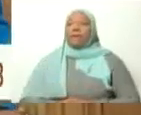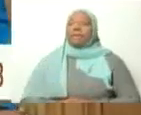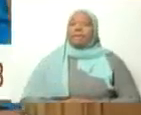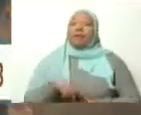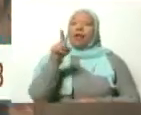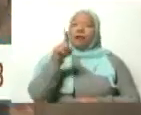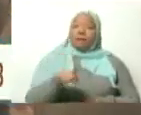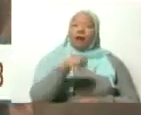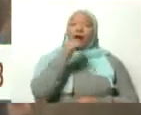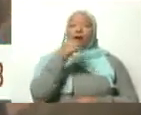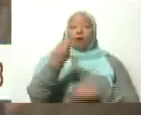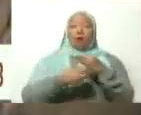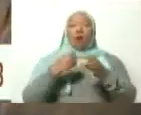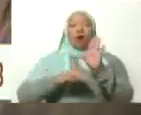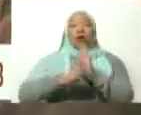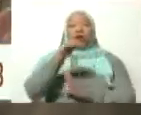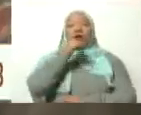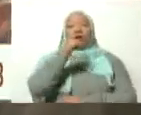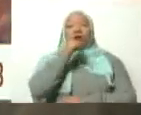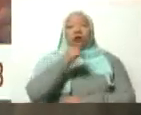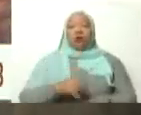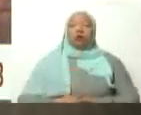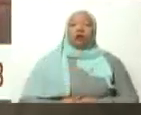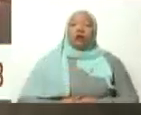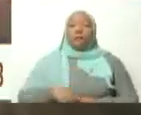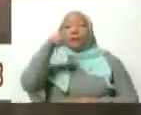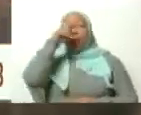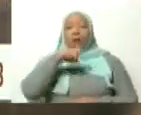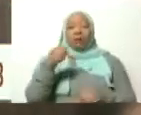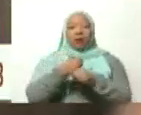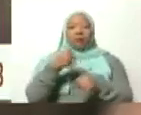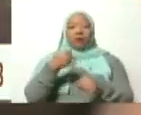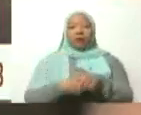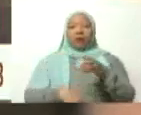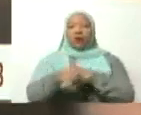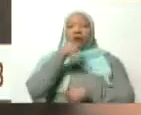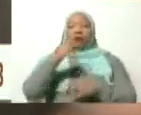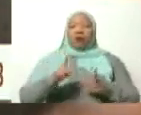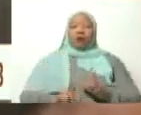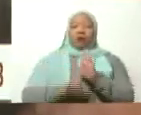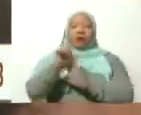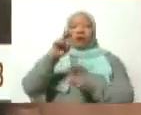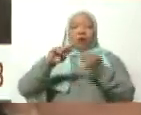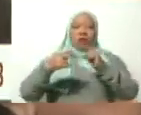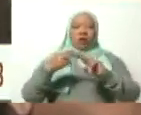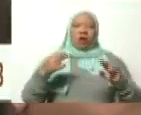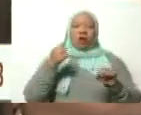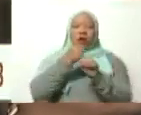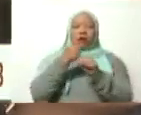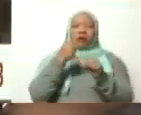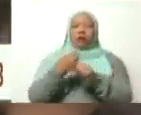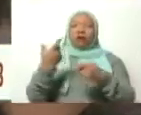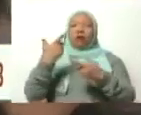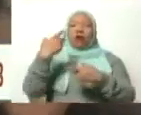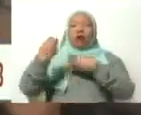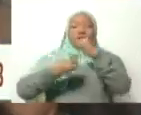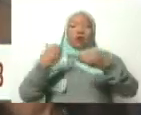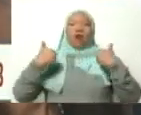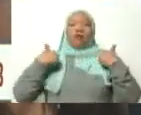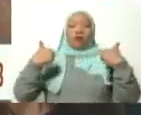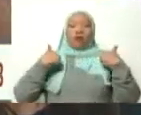también avanzado en este año 2022 en recuperación de espacios que habían sido duramente